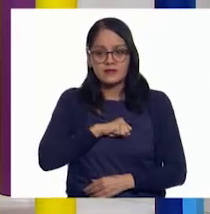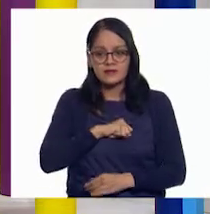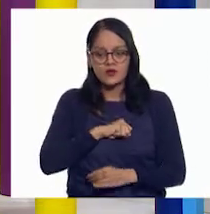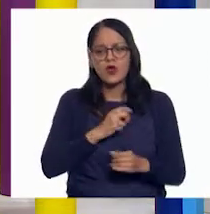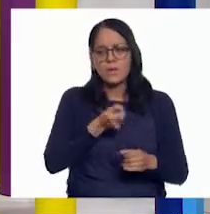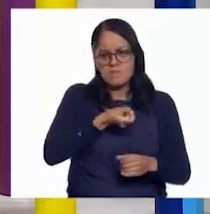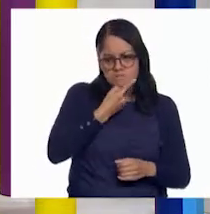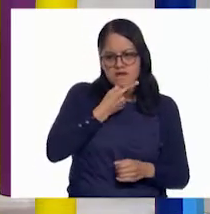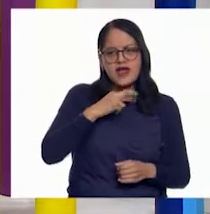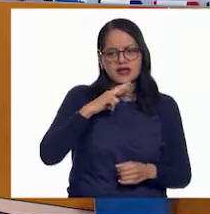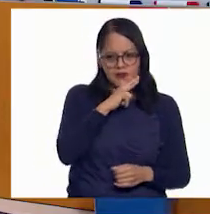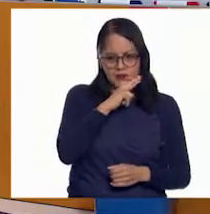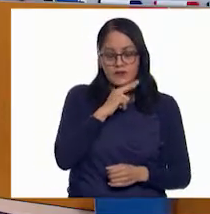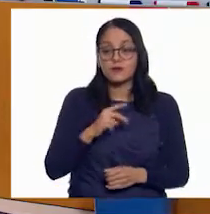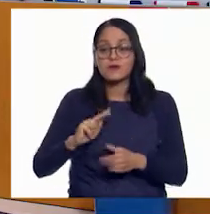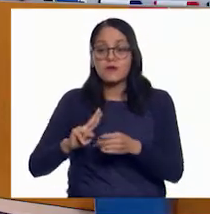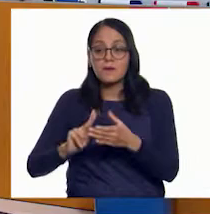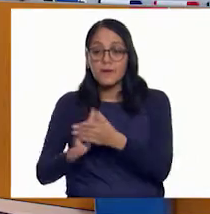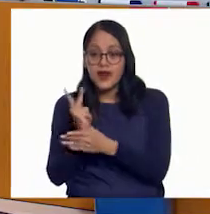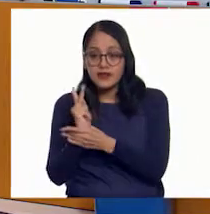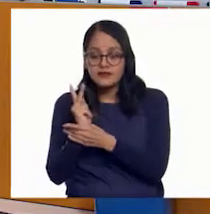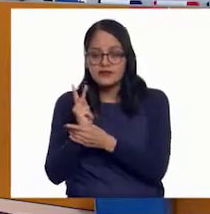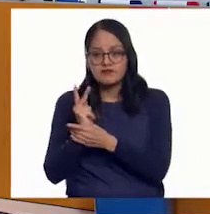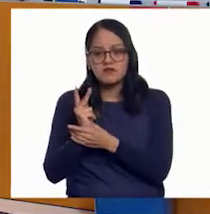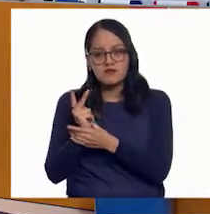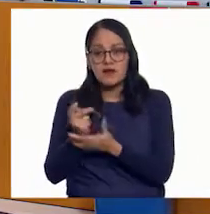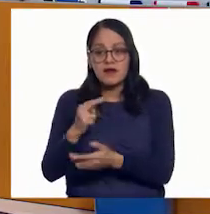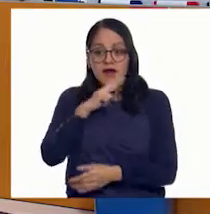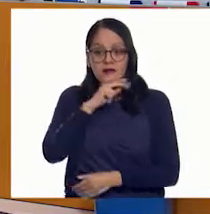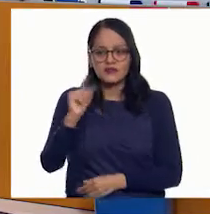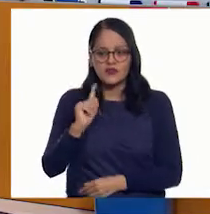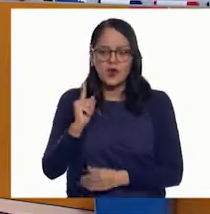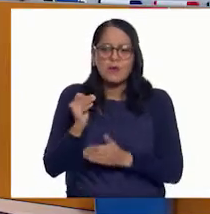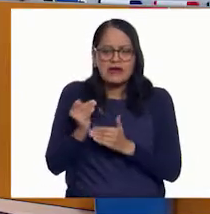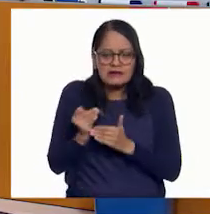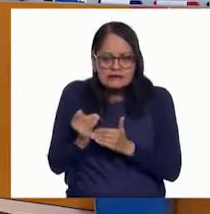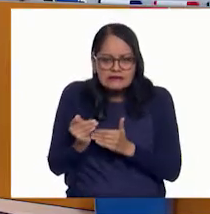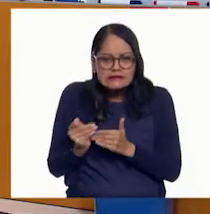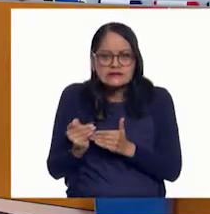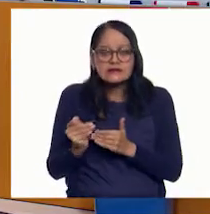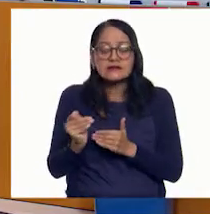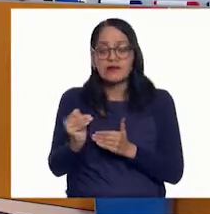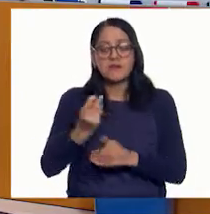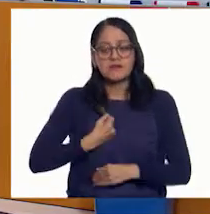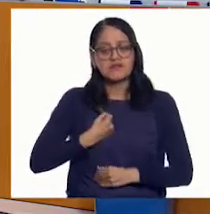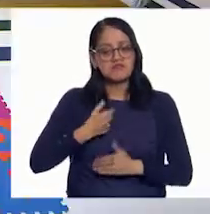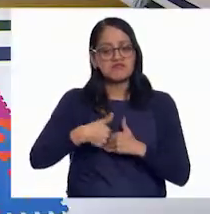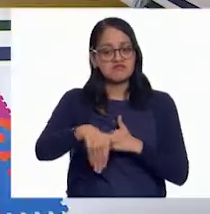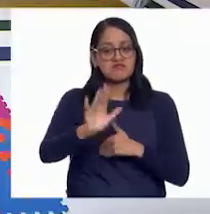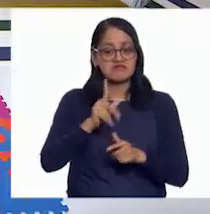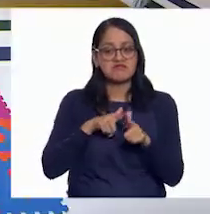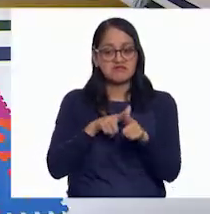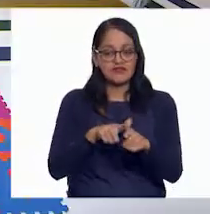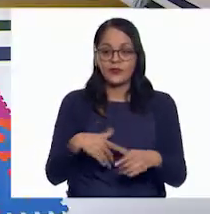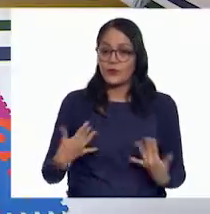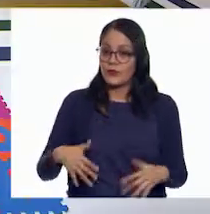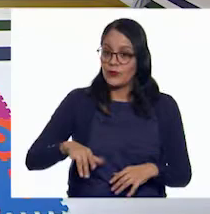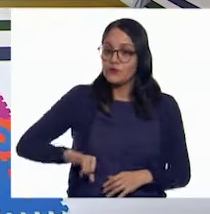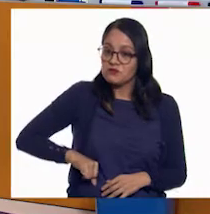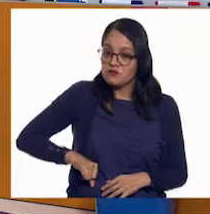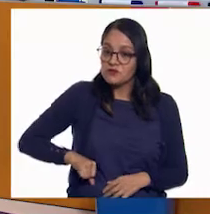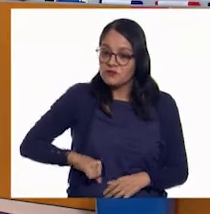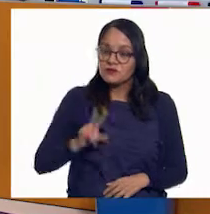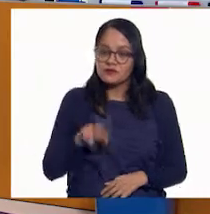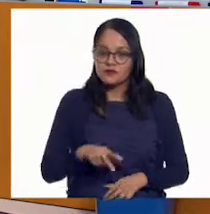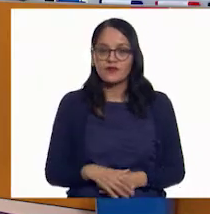más duradero. Exacto, ese punto fue muy importante. Muy importante. Me sorprendió mucho esa parte. Sí, a mí también. ¡Ay, qué interesante! Sí, la verdad es que